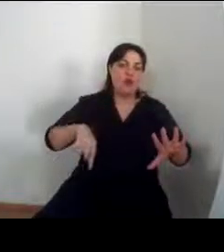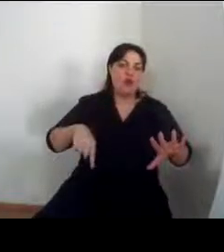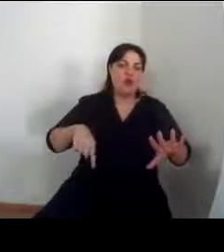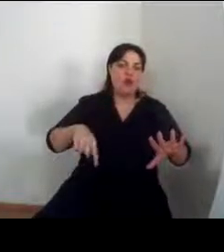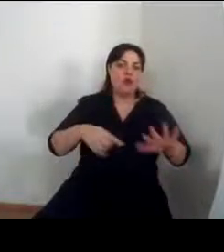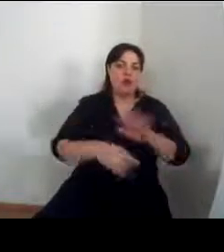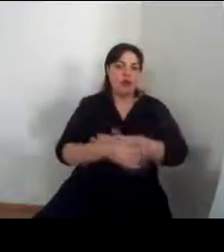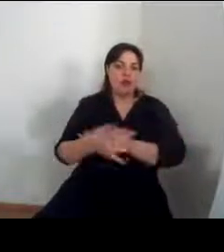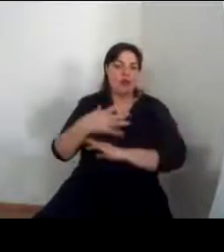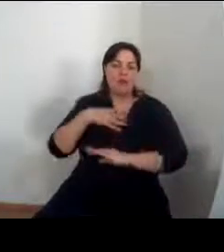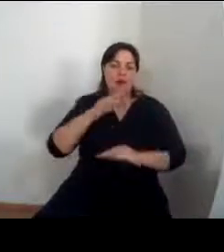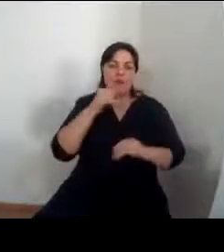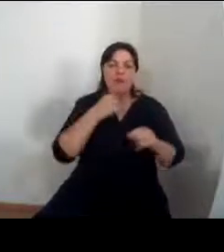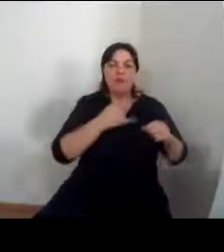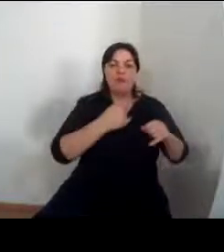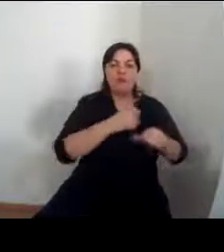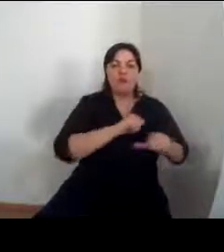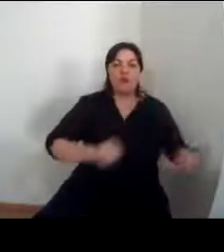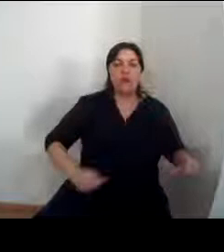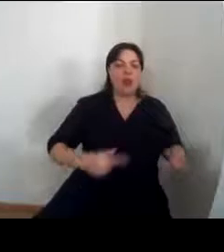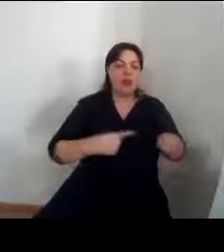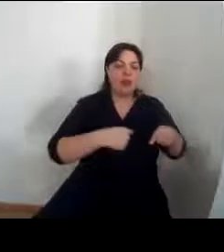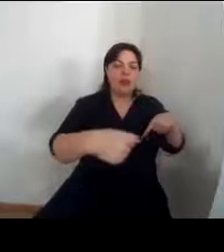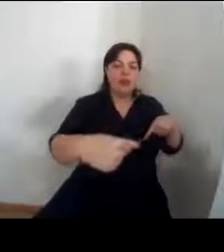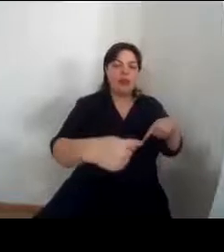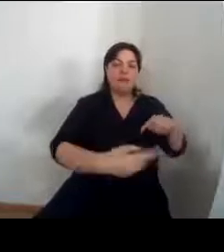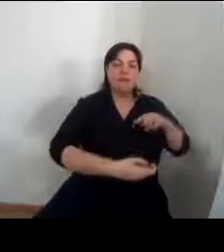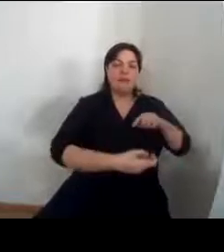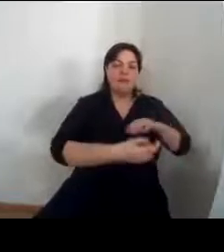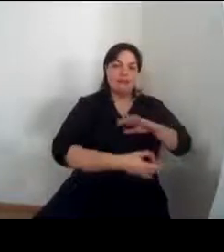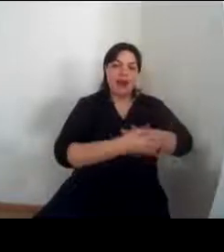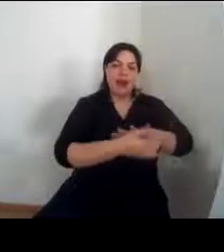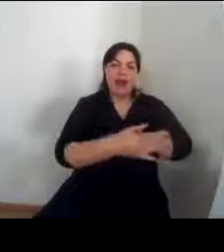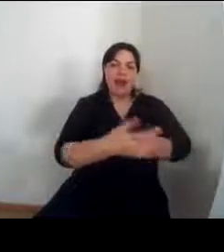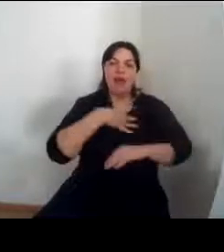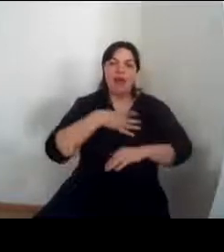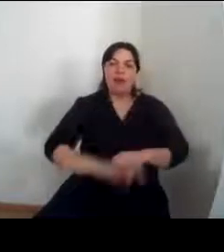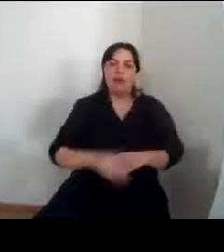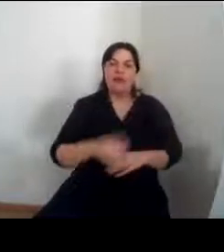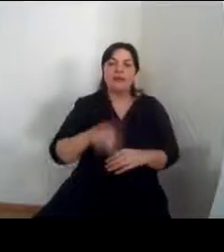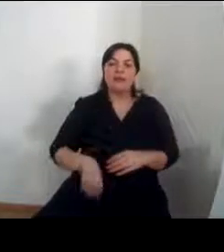en toda la raya, e intentando definir